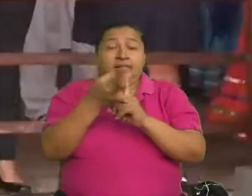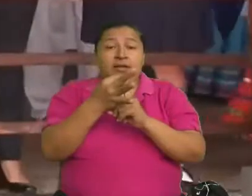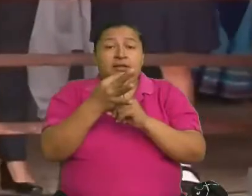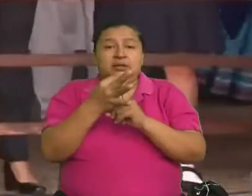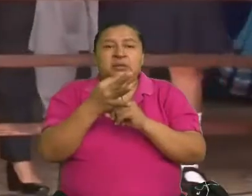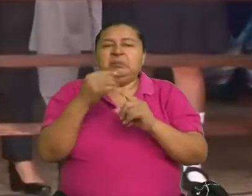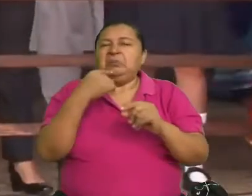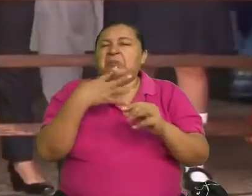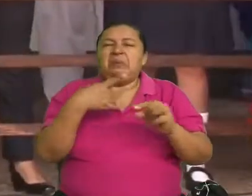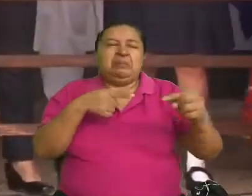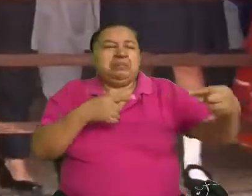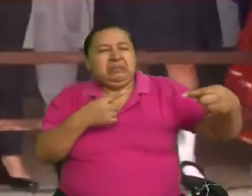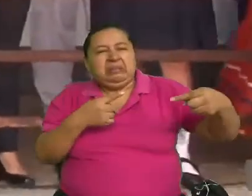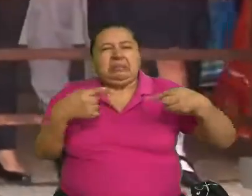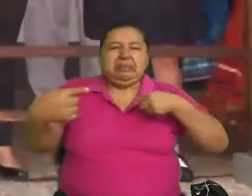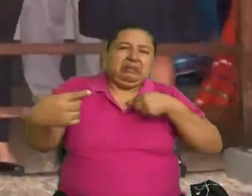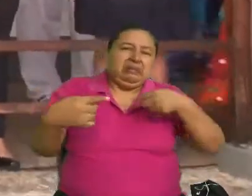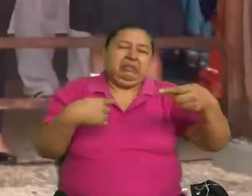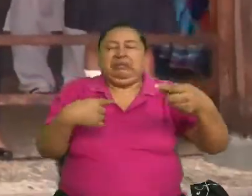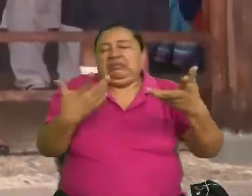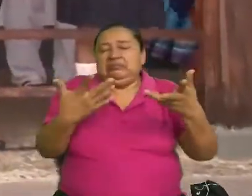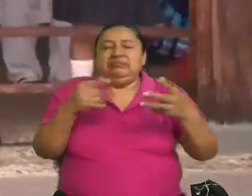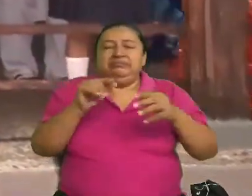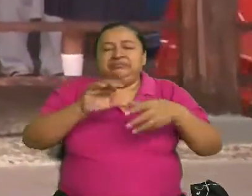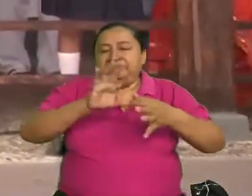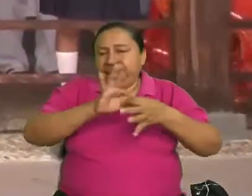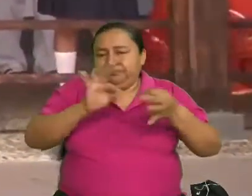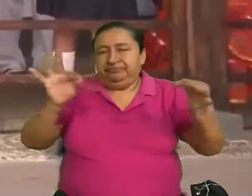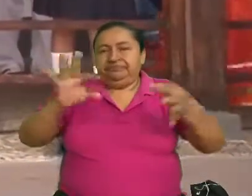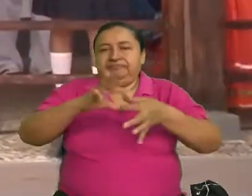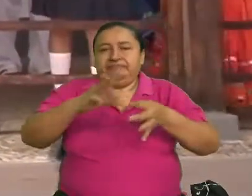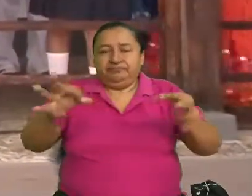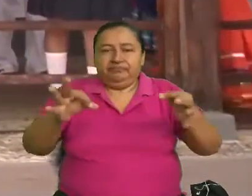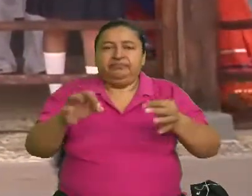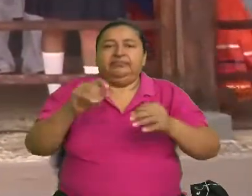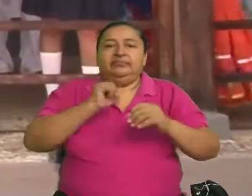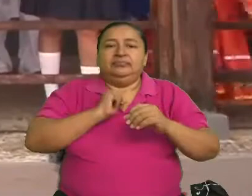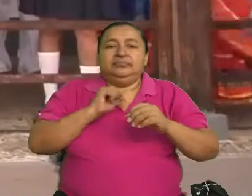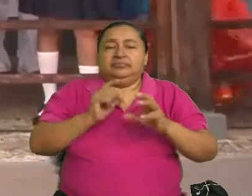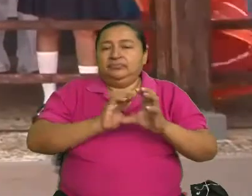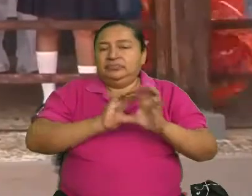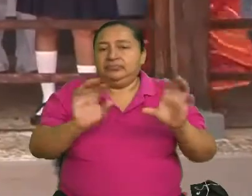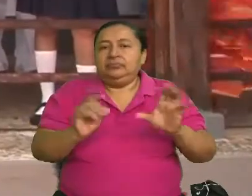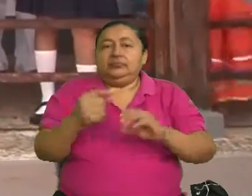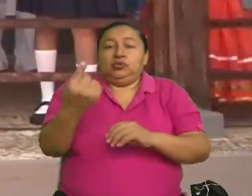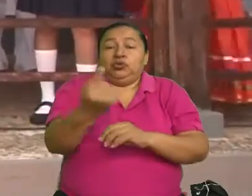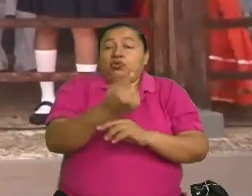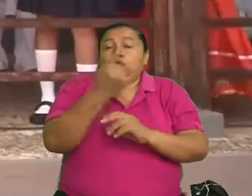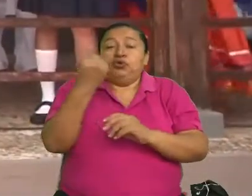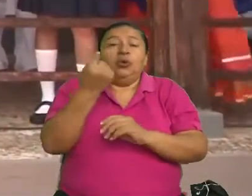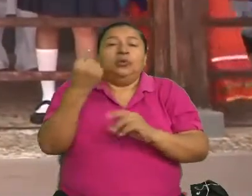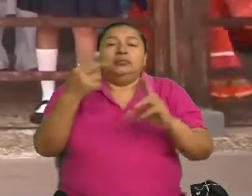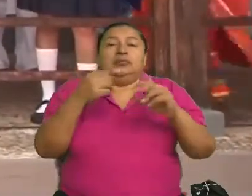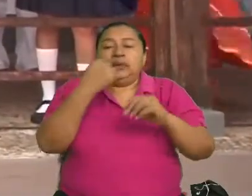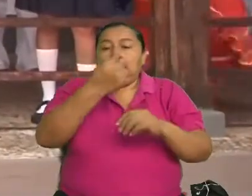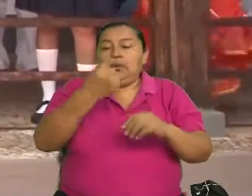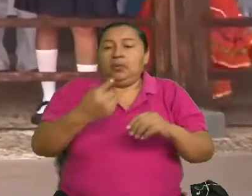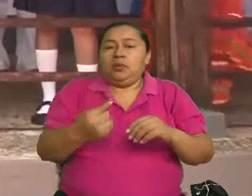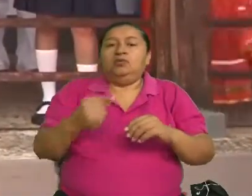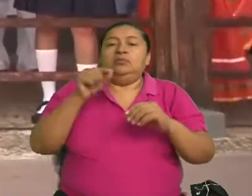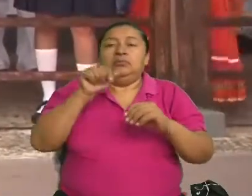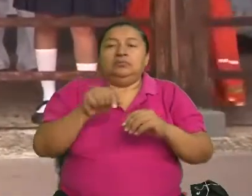contradicción y a división, es que salimos adelante en abril